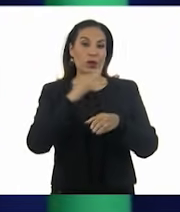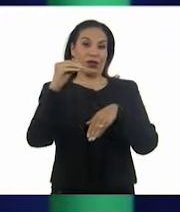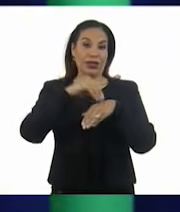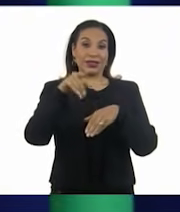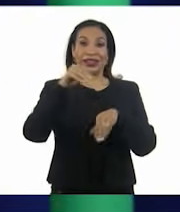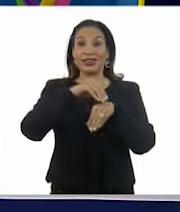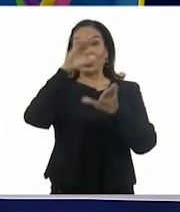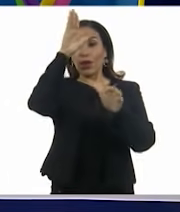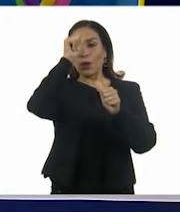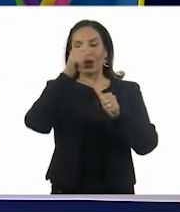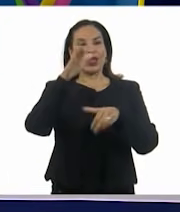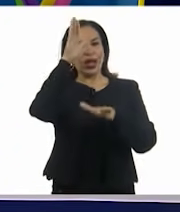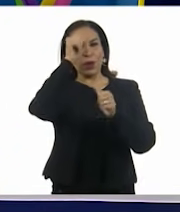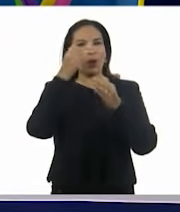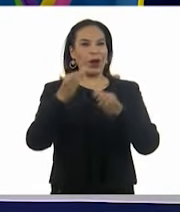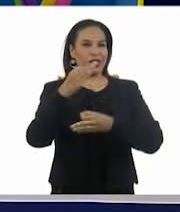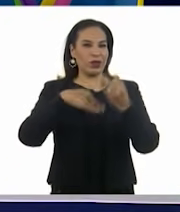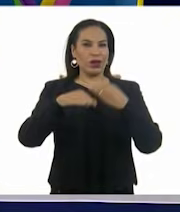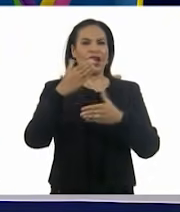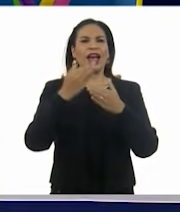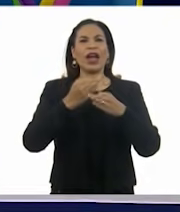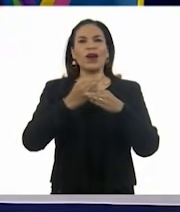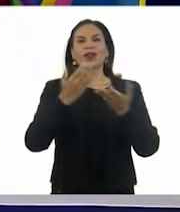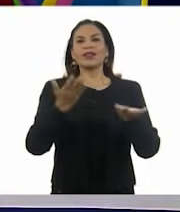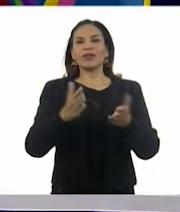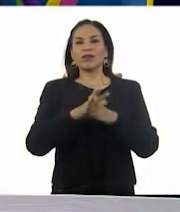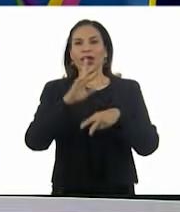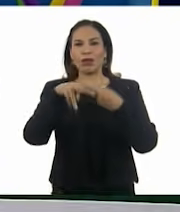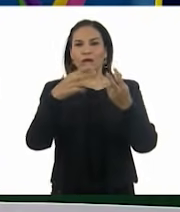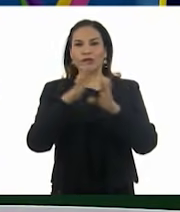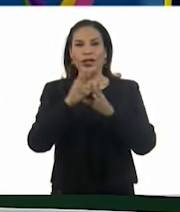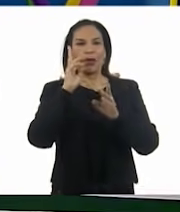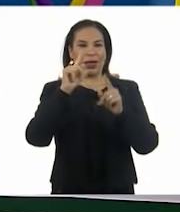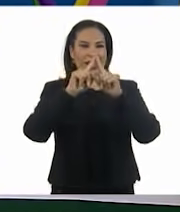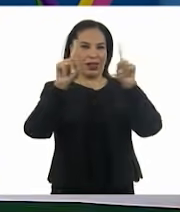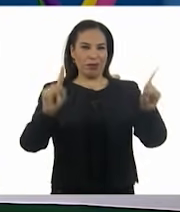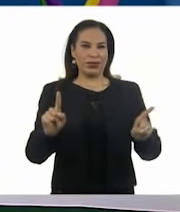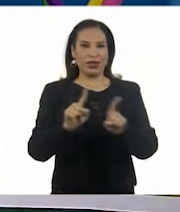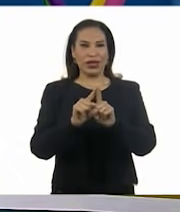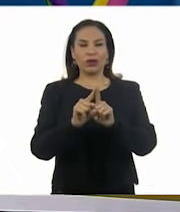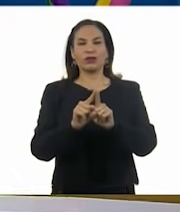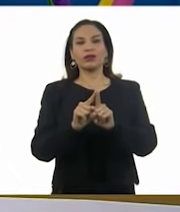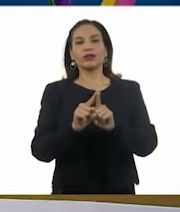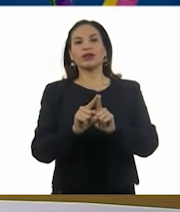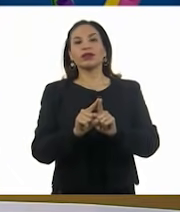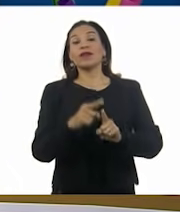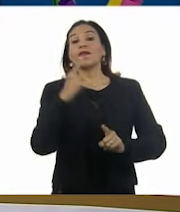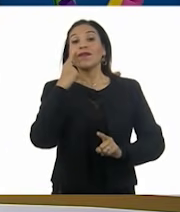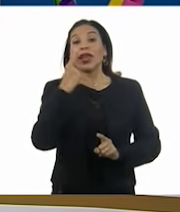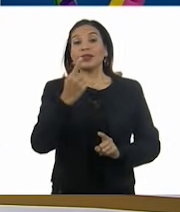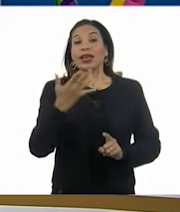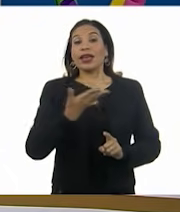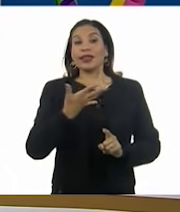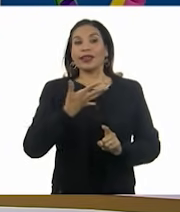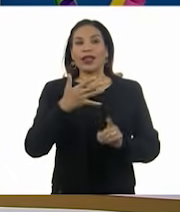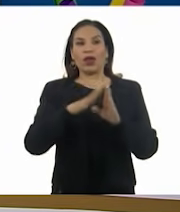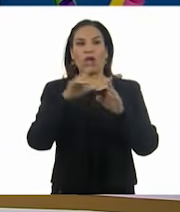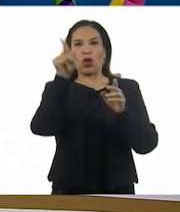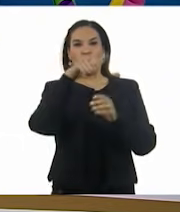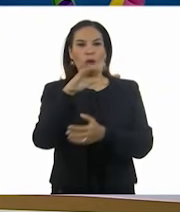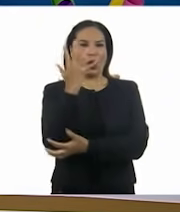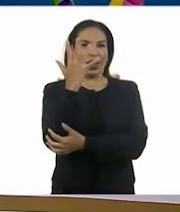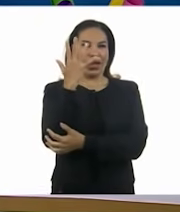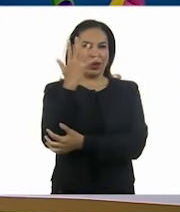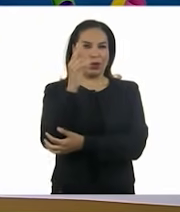¿Estás de acuerdo? De acuerdísimo. Muy bien. En este caso, vamos a acercarnos un poquito al pizarrón. Fíjense que aquí tengo el esquema de un